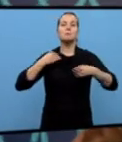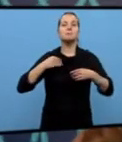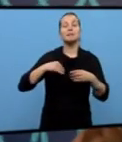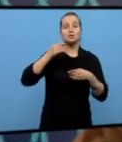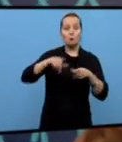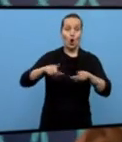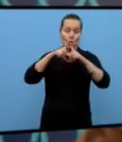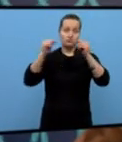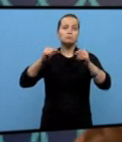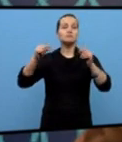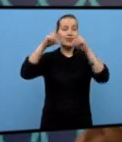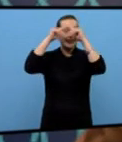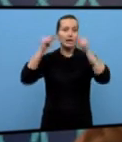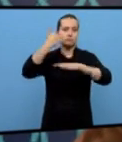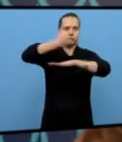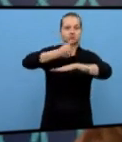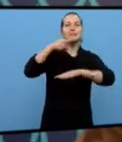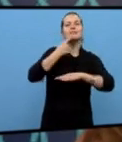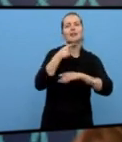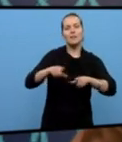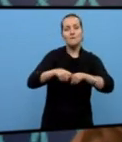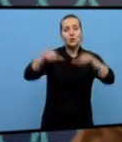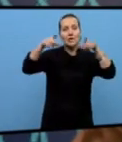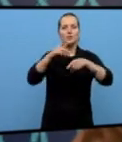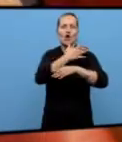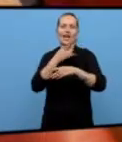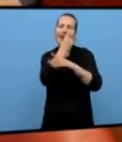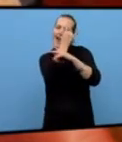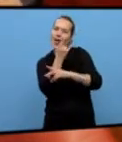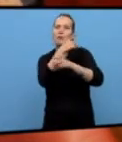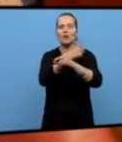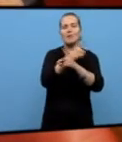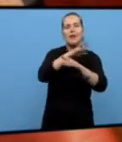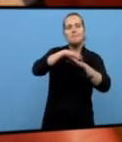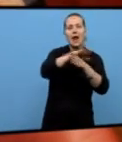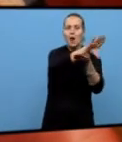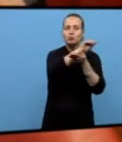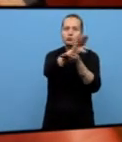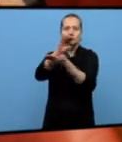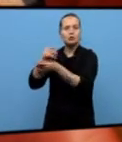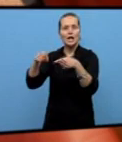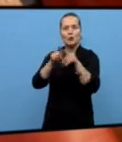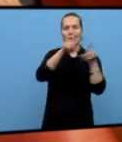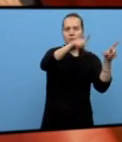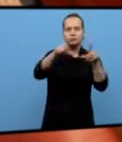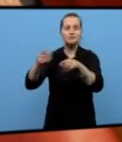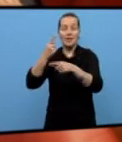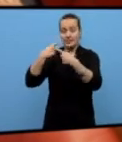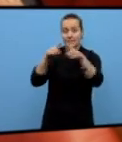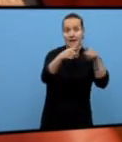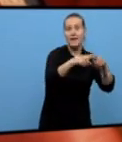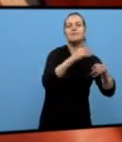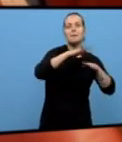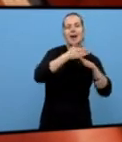Ramón Valalonso, avanzou que a Fundación TIC gravará un DVD no que se recollerán os diferentes escenarios onde se dará vida